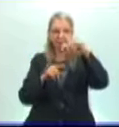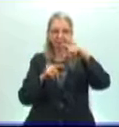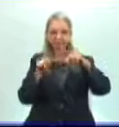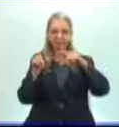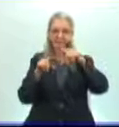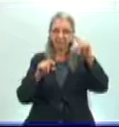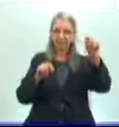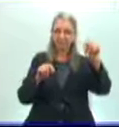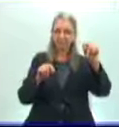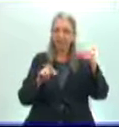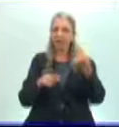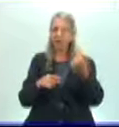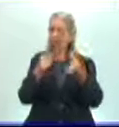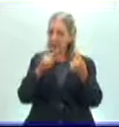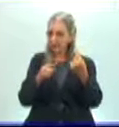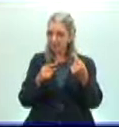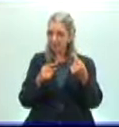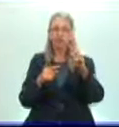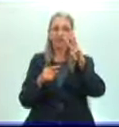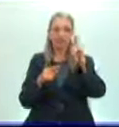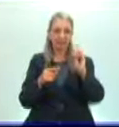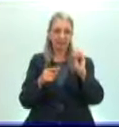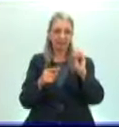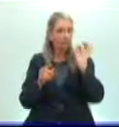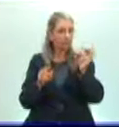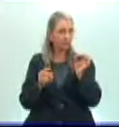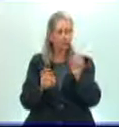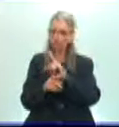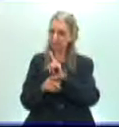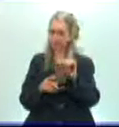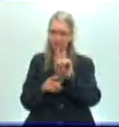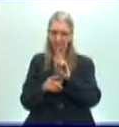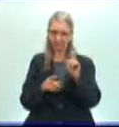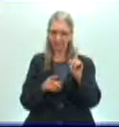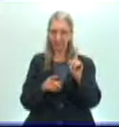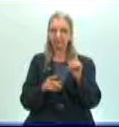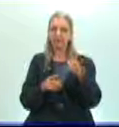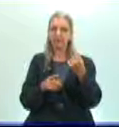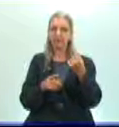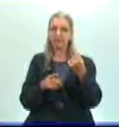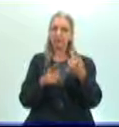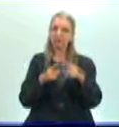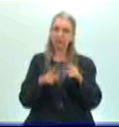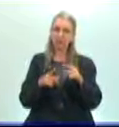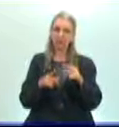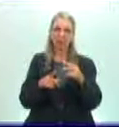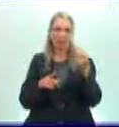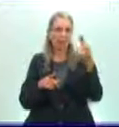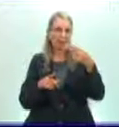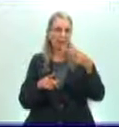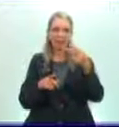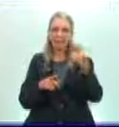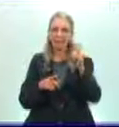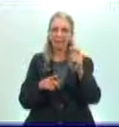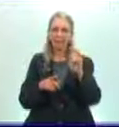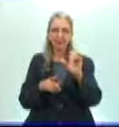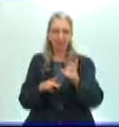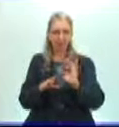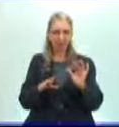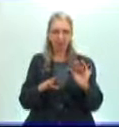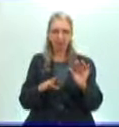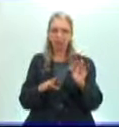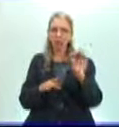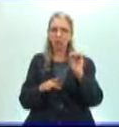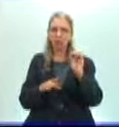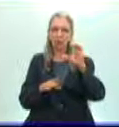¿no? Y no solo podemos utilizar Pitágoras, también podemos utilizar la ley, en este caso el coseno, ¿no? El